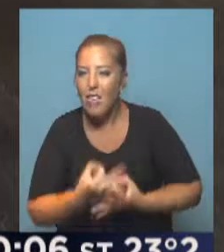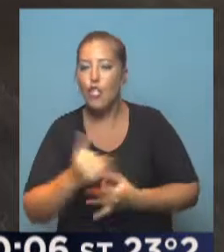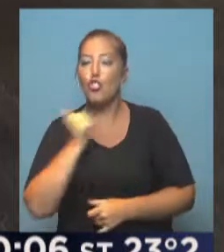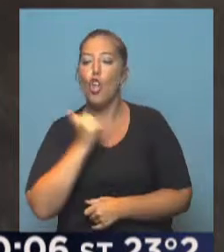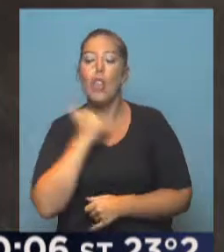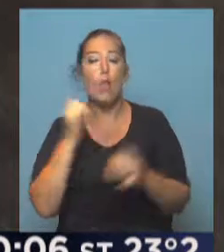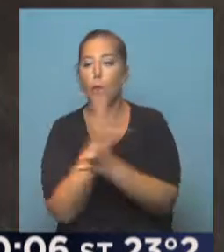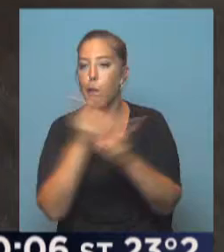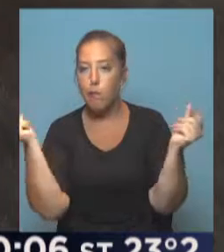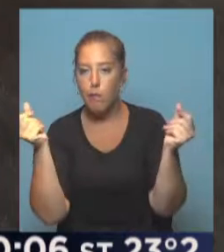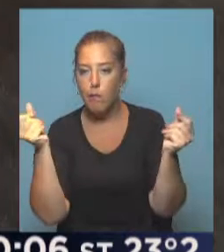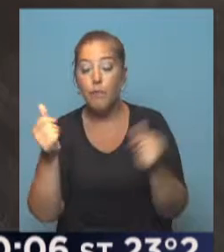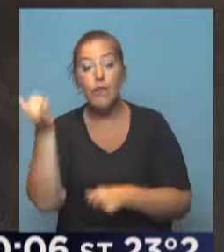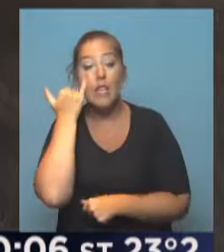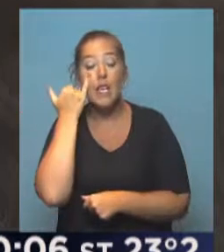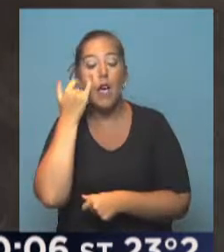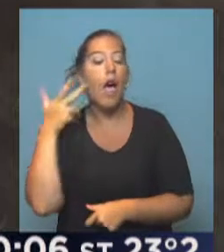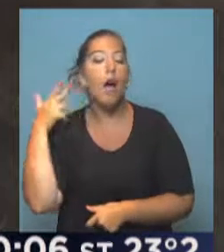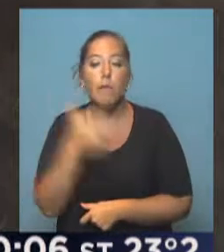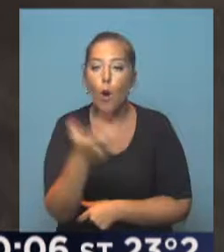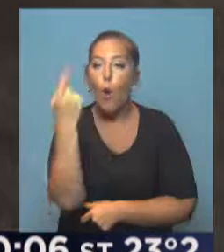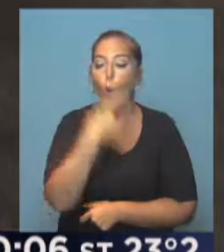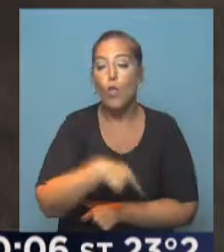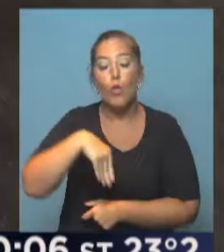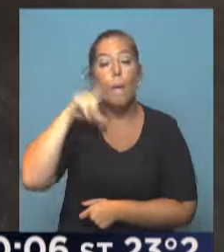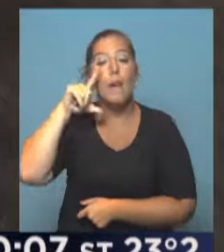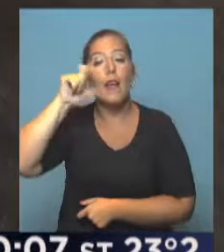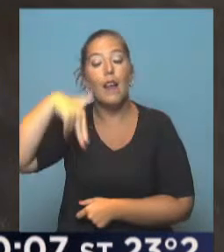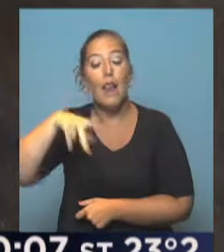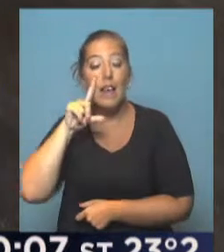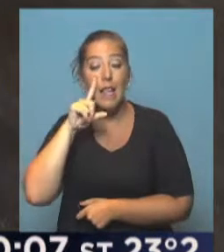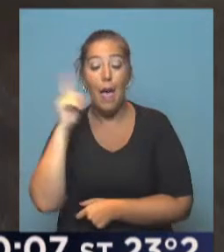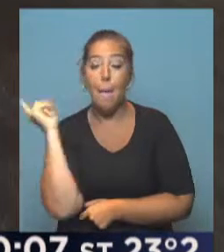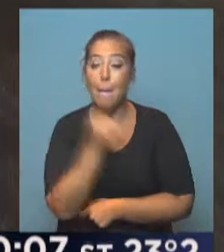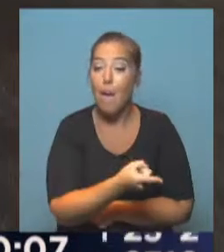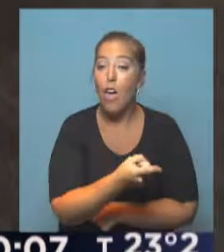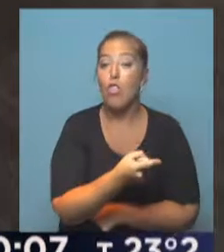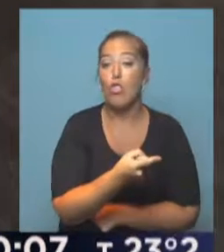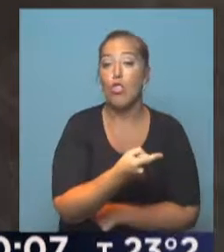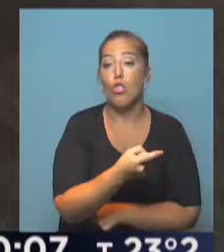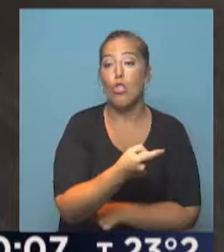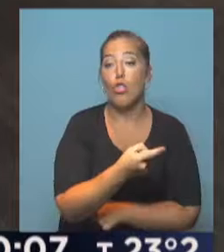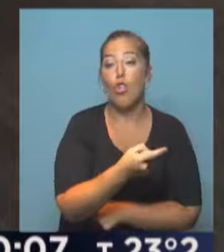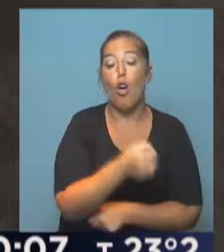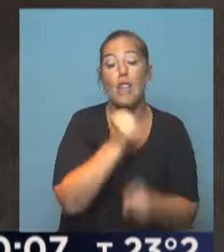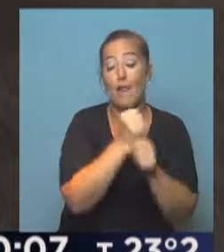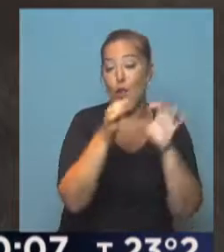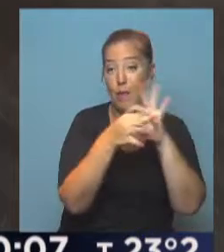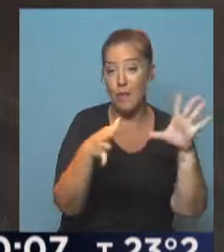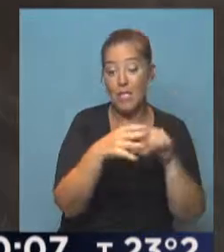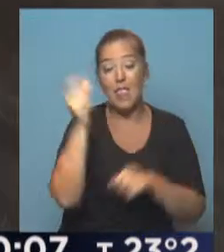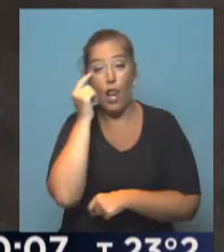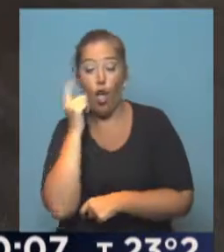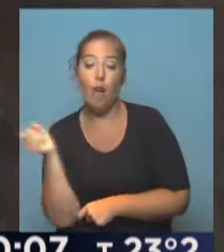fue desaparecido y asesinado cuando Milani había sido enviado en comisión en el marco del operativo Independencia desde La